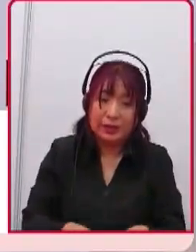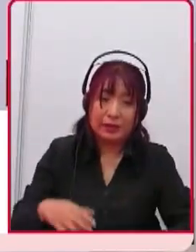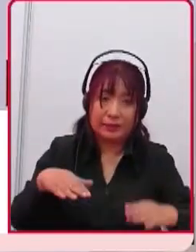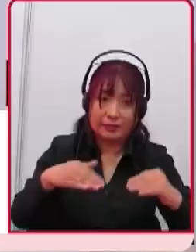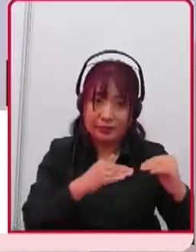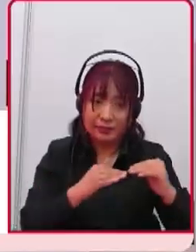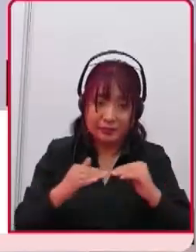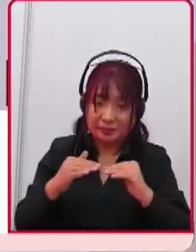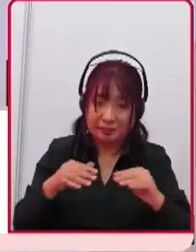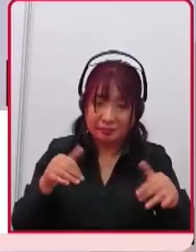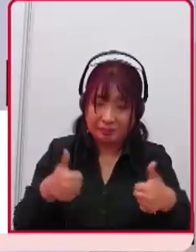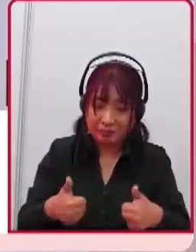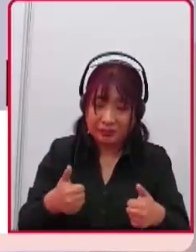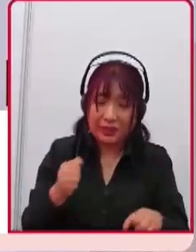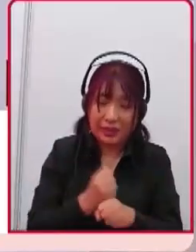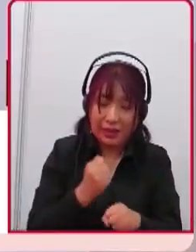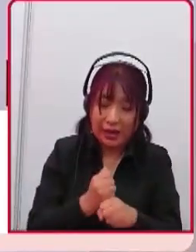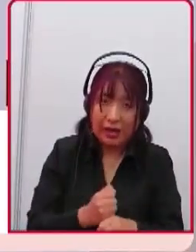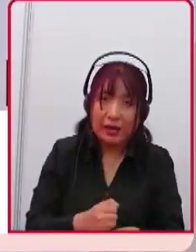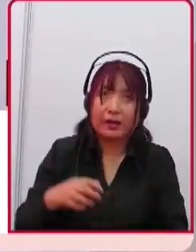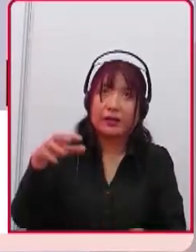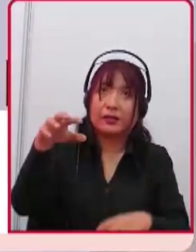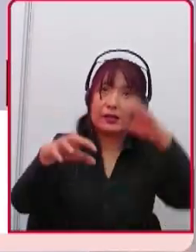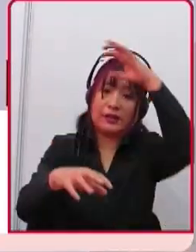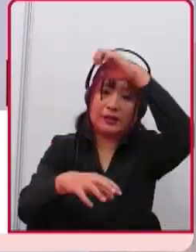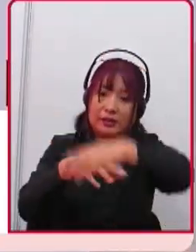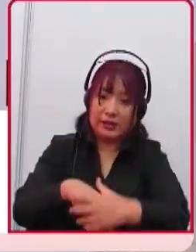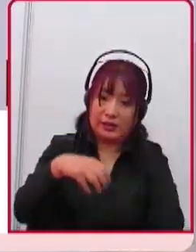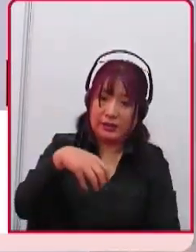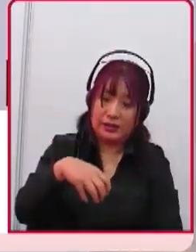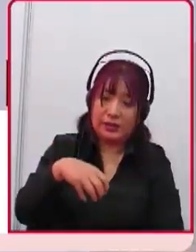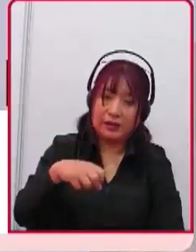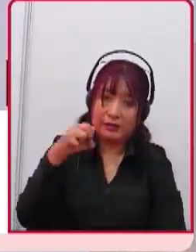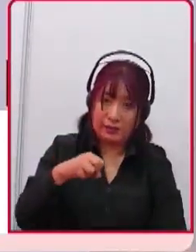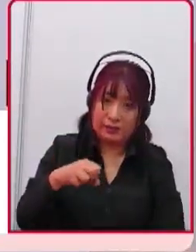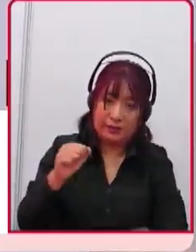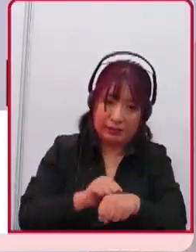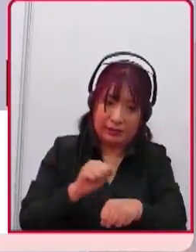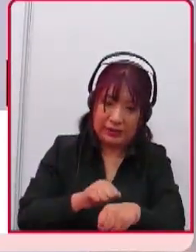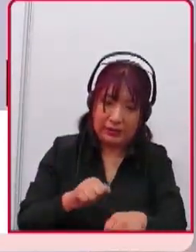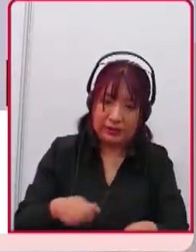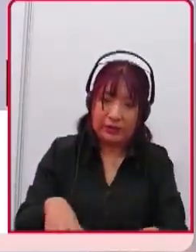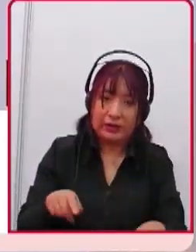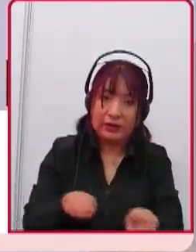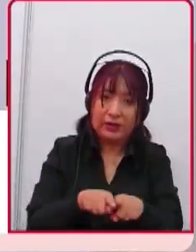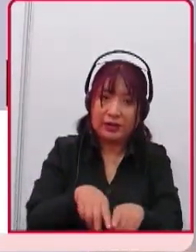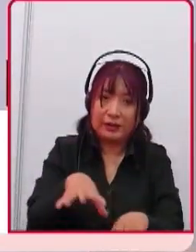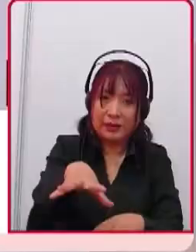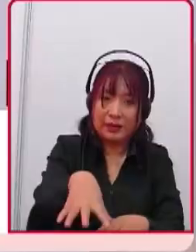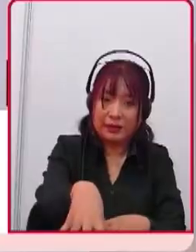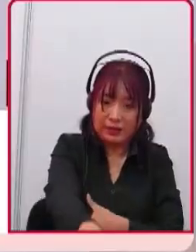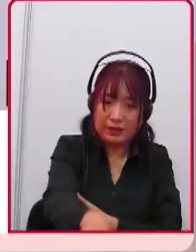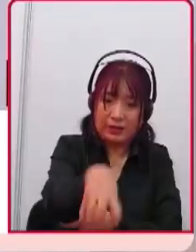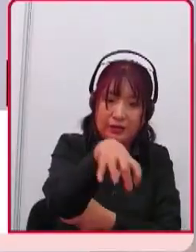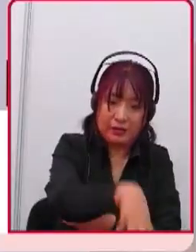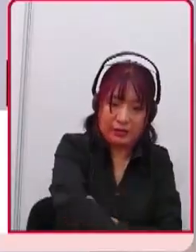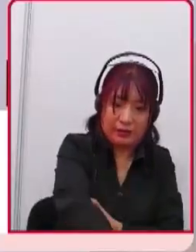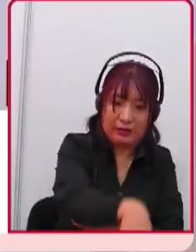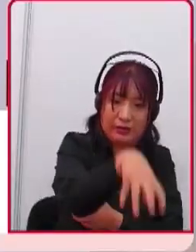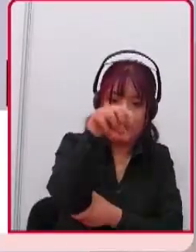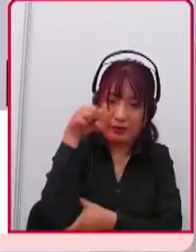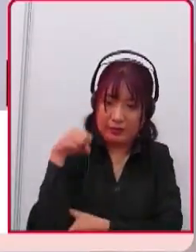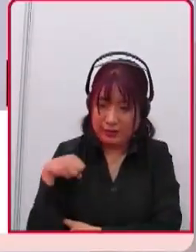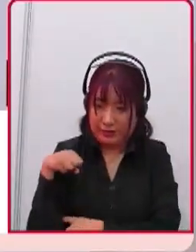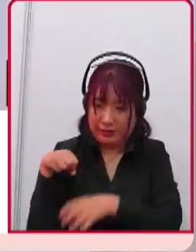que algún tema de algún desprendimiento lo pueda retirar, sino ahora también va a ser retráctil. Lo que buscamos en este caso con este robot